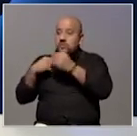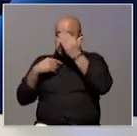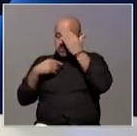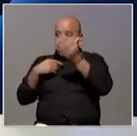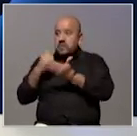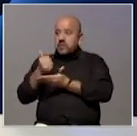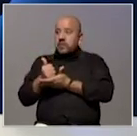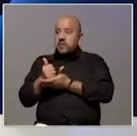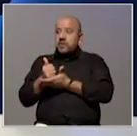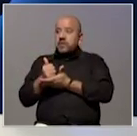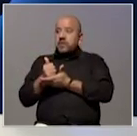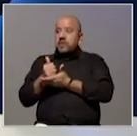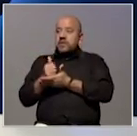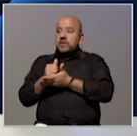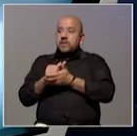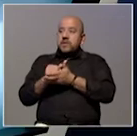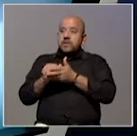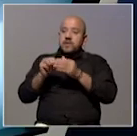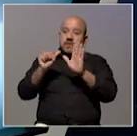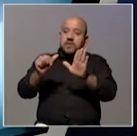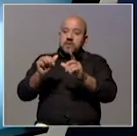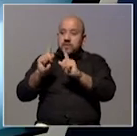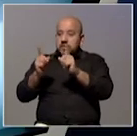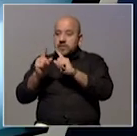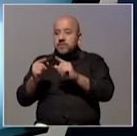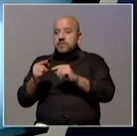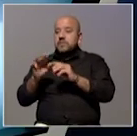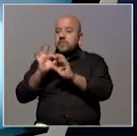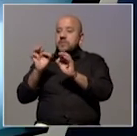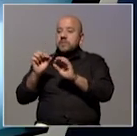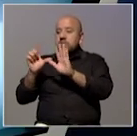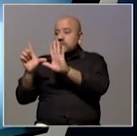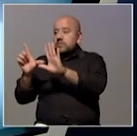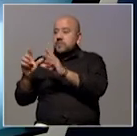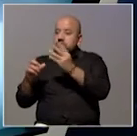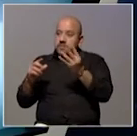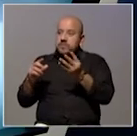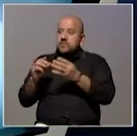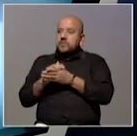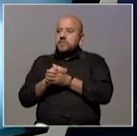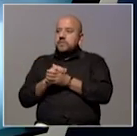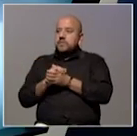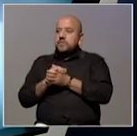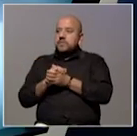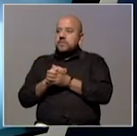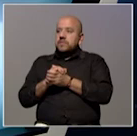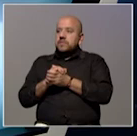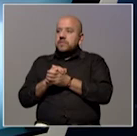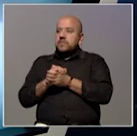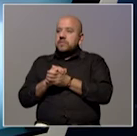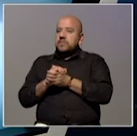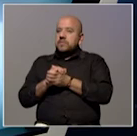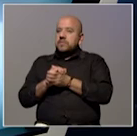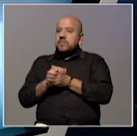porque es el que tiene 6 de 11 ó 4 en 7 y asegura alguno de los dos se